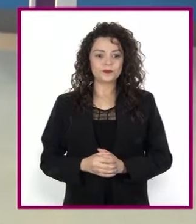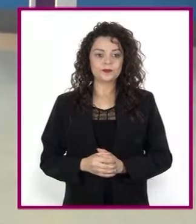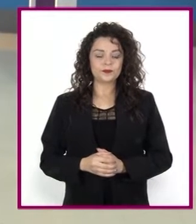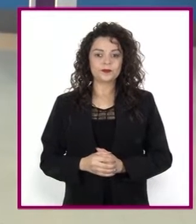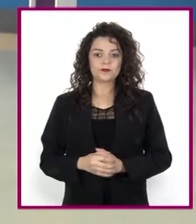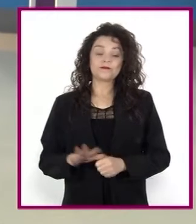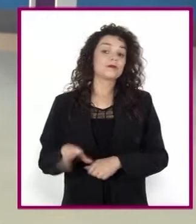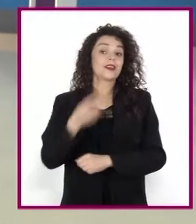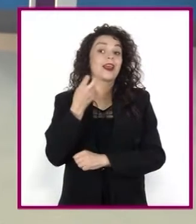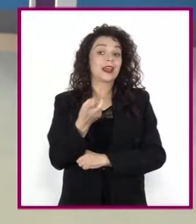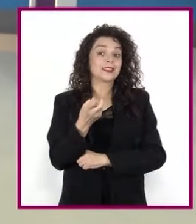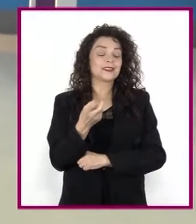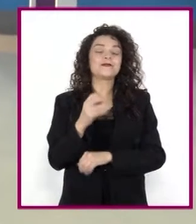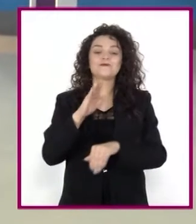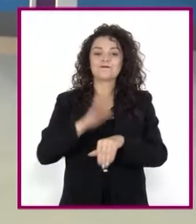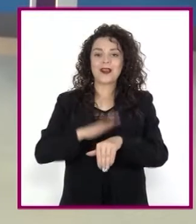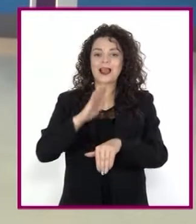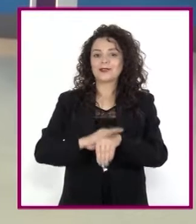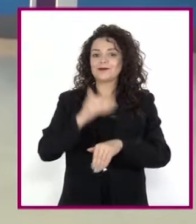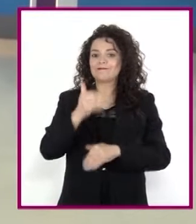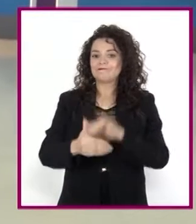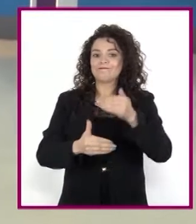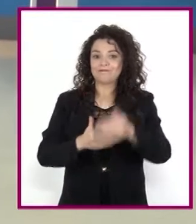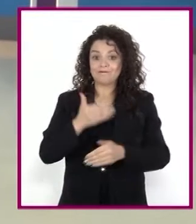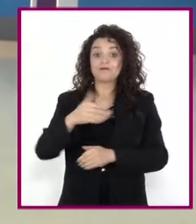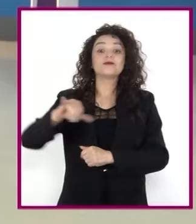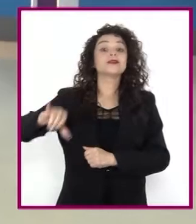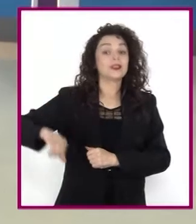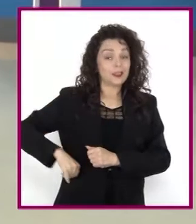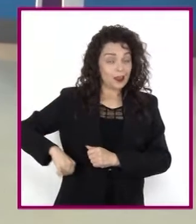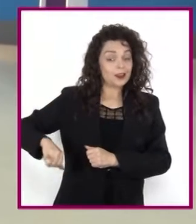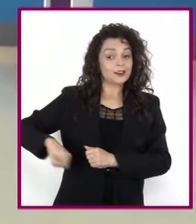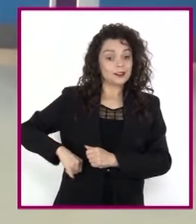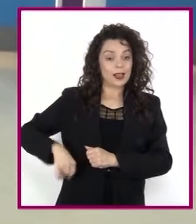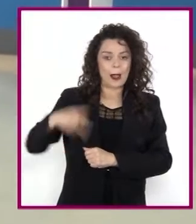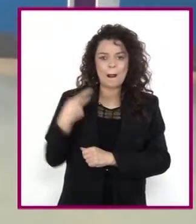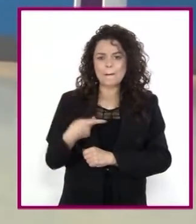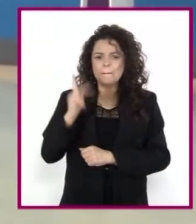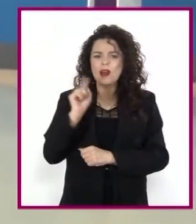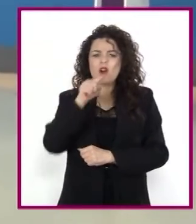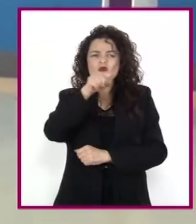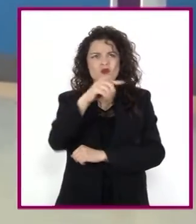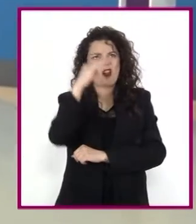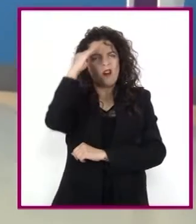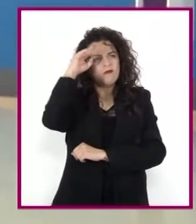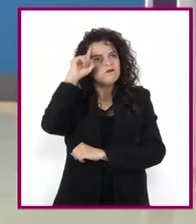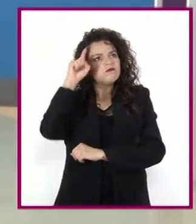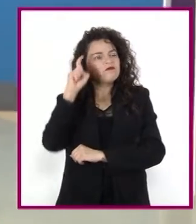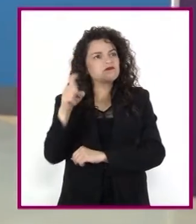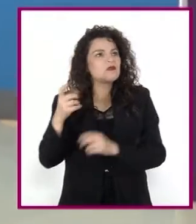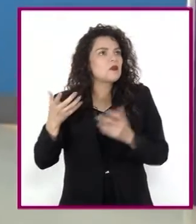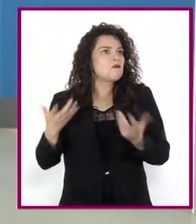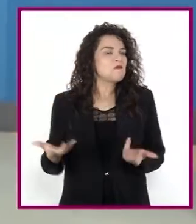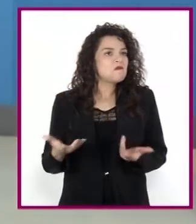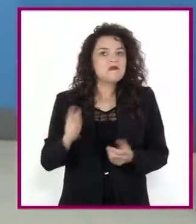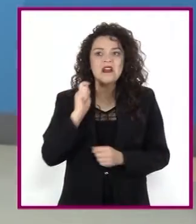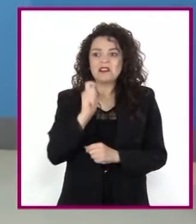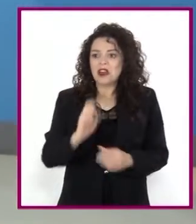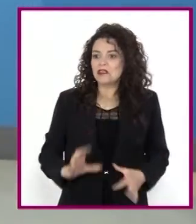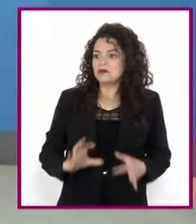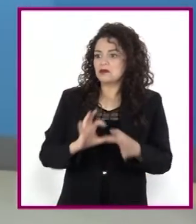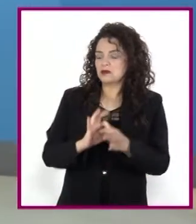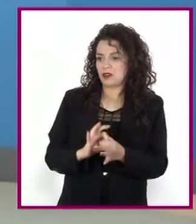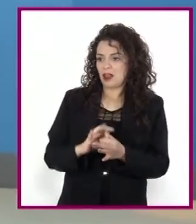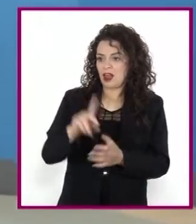Esto se va poniendo cada vez más interesante. Pero se preguntarán, ¿cuál es la relación del derecho con la